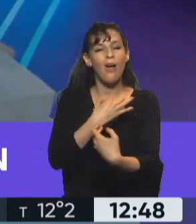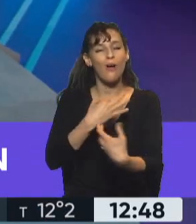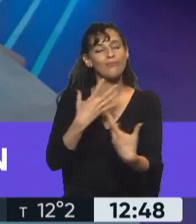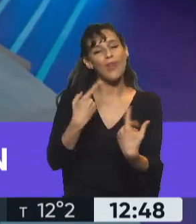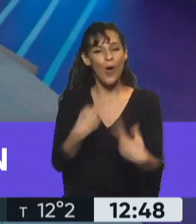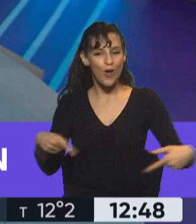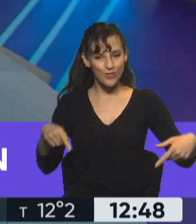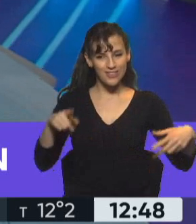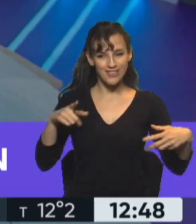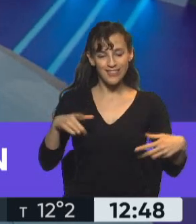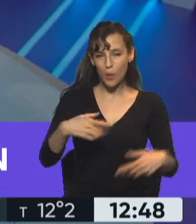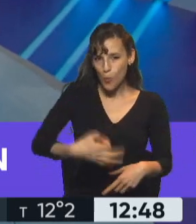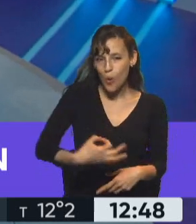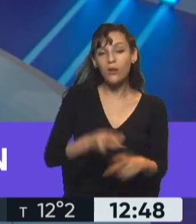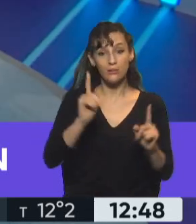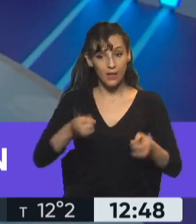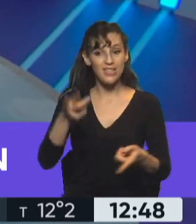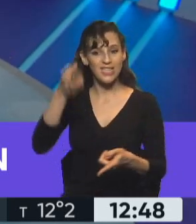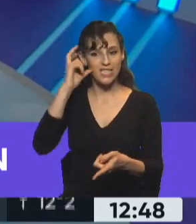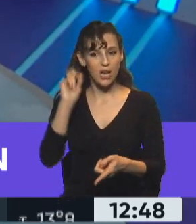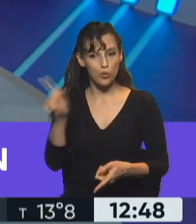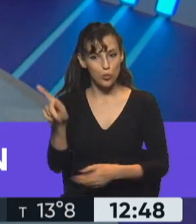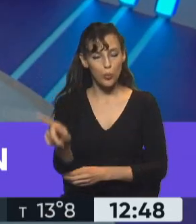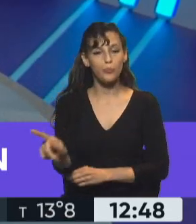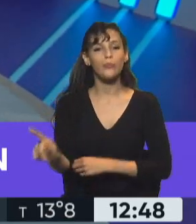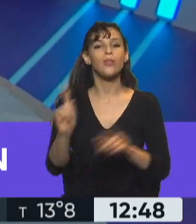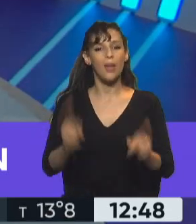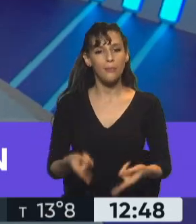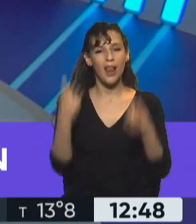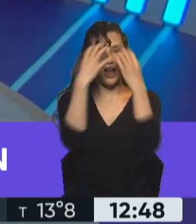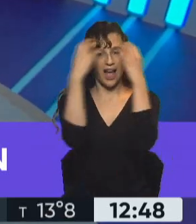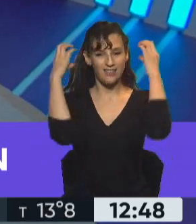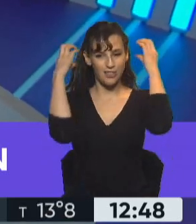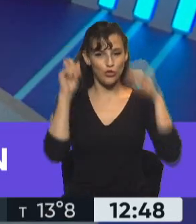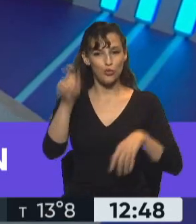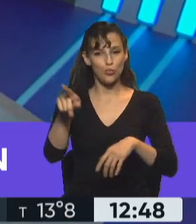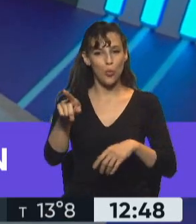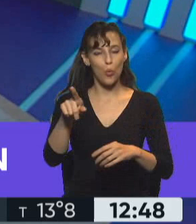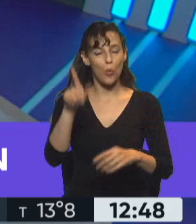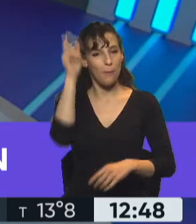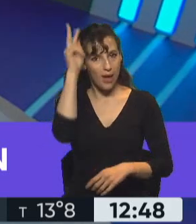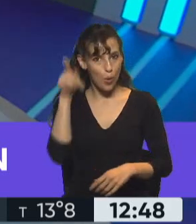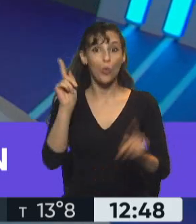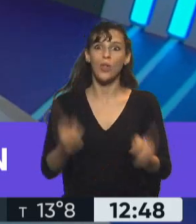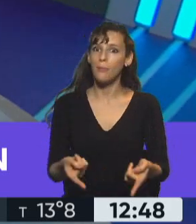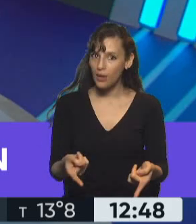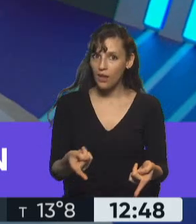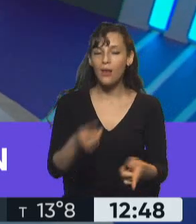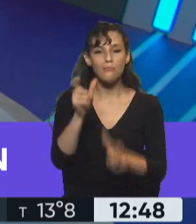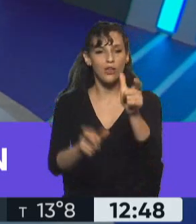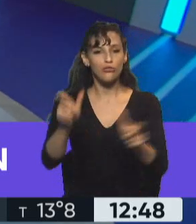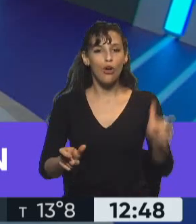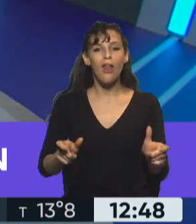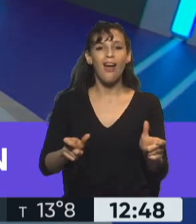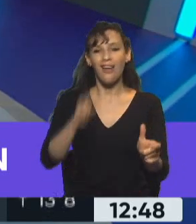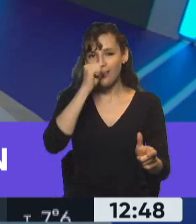en Chile, ¿no? Que hablábamos el otro día. Castillo en Perú, realmente hay toda una... Exacto, gente indígena, campesino,